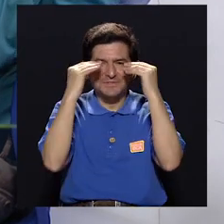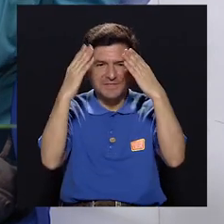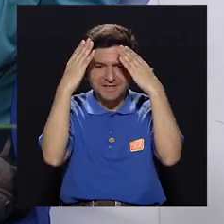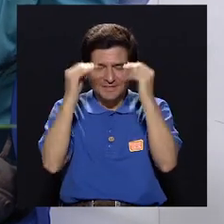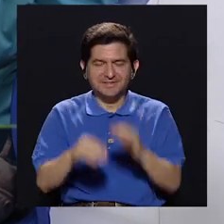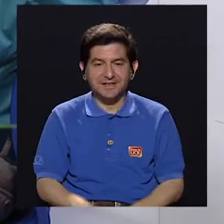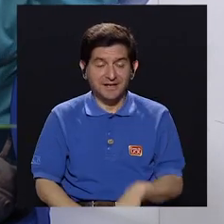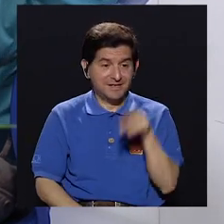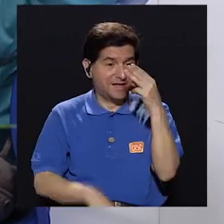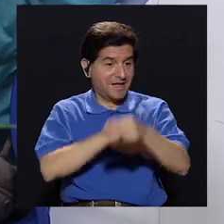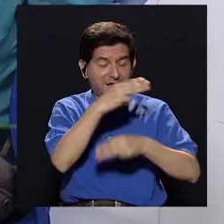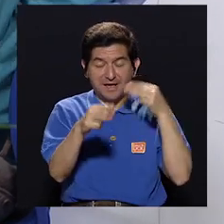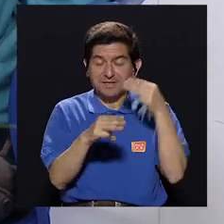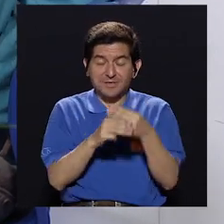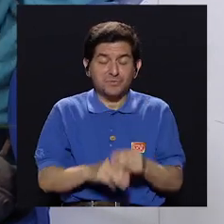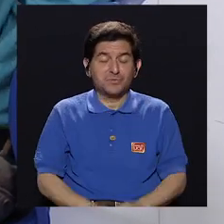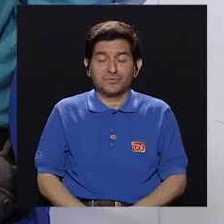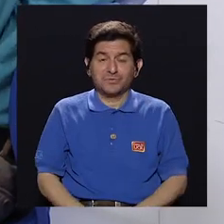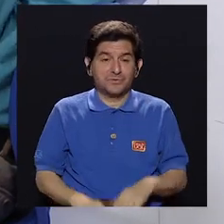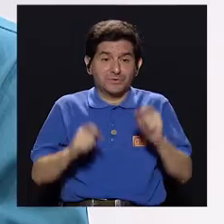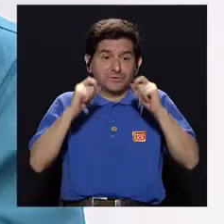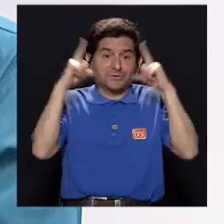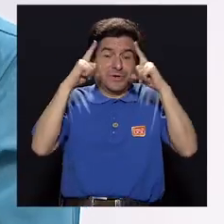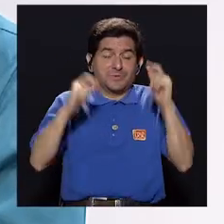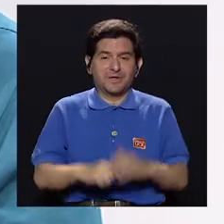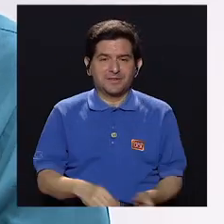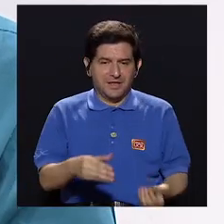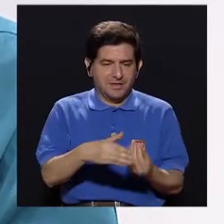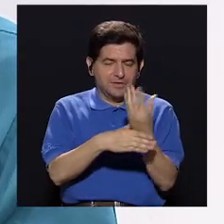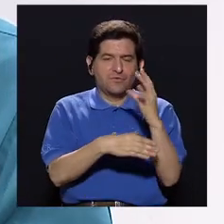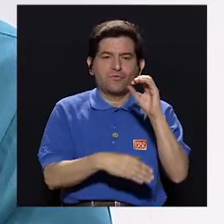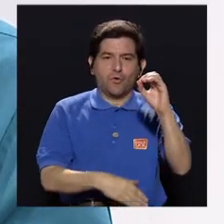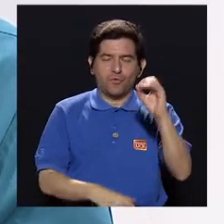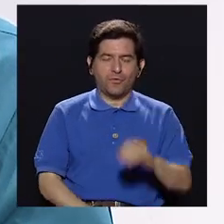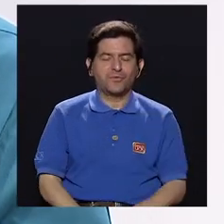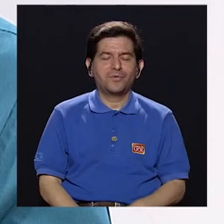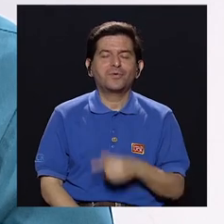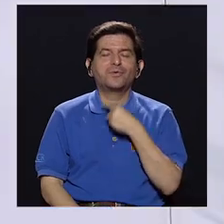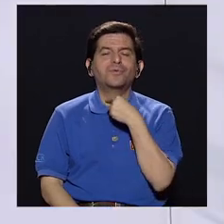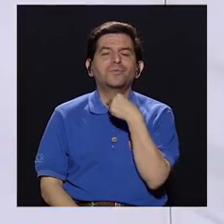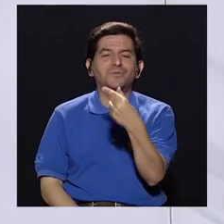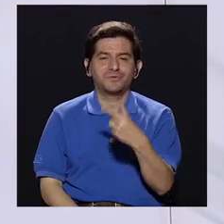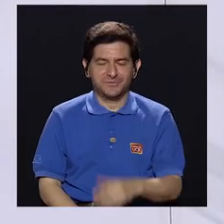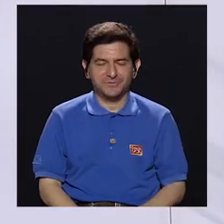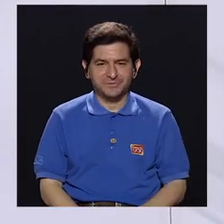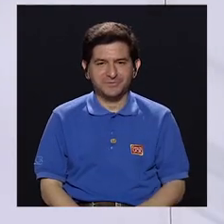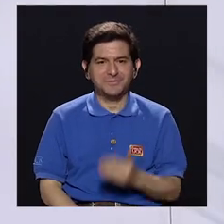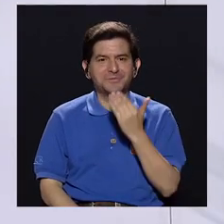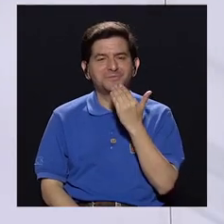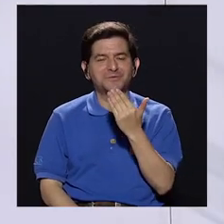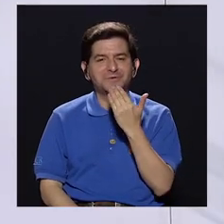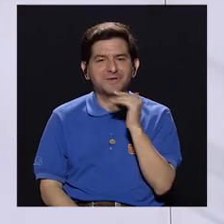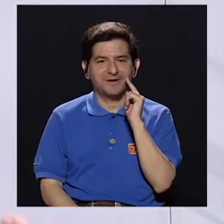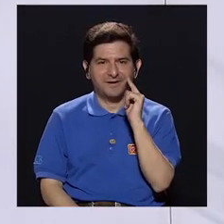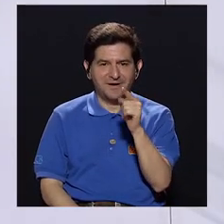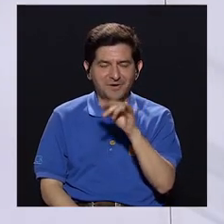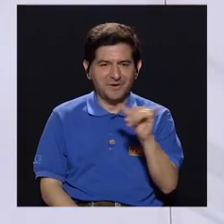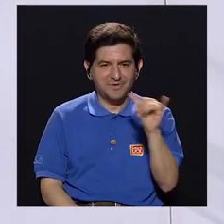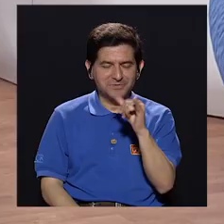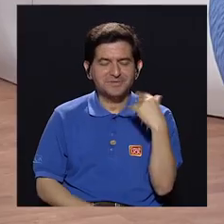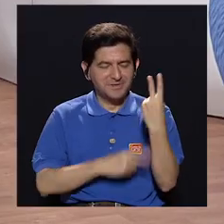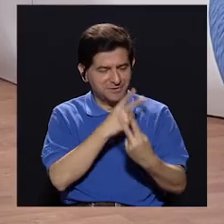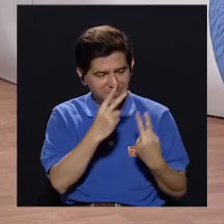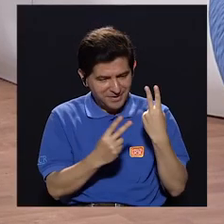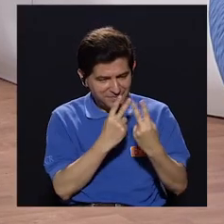tanta información este mundo extraordinario de las orquídeas bueno con mucho gusto Gustavo Les agradecemos muchísimo